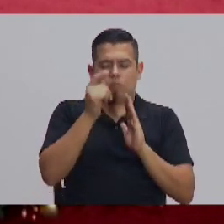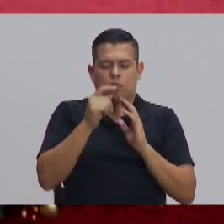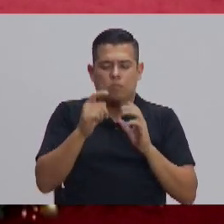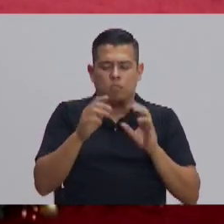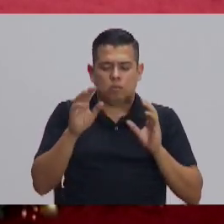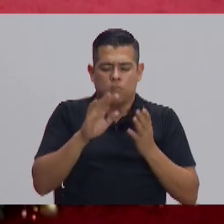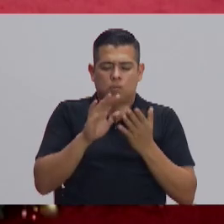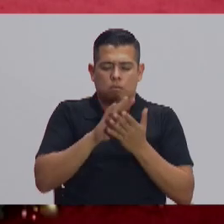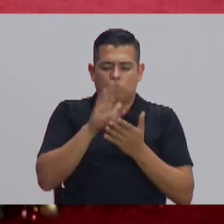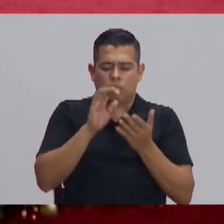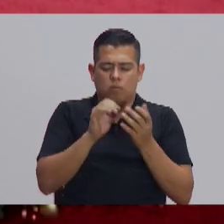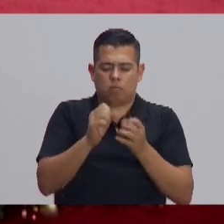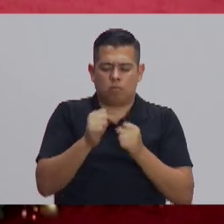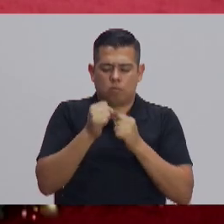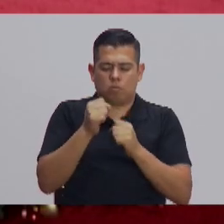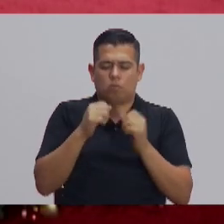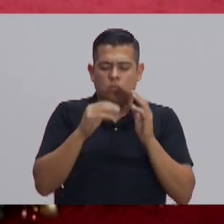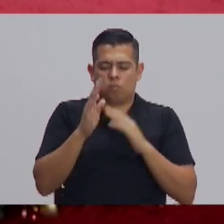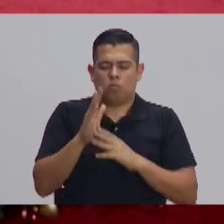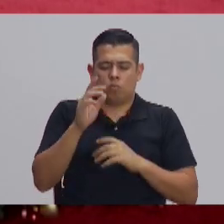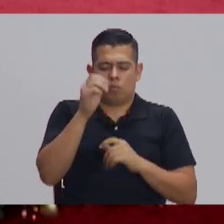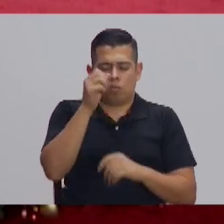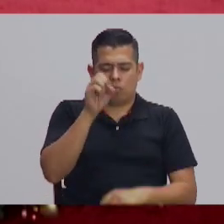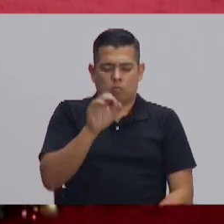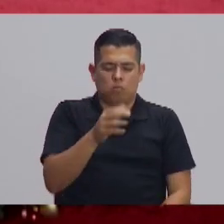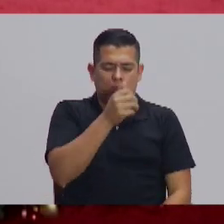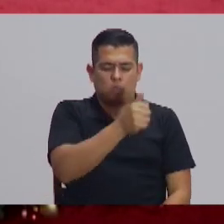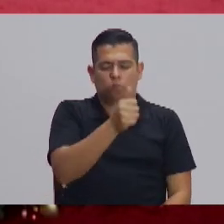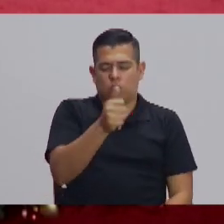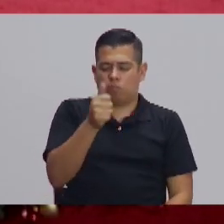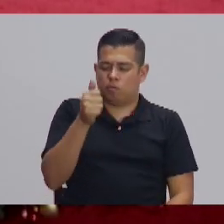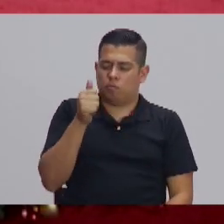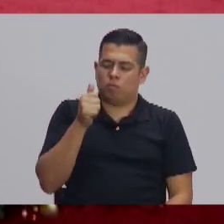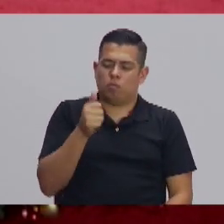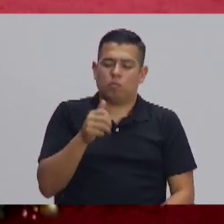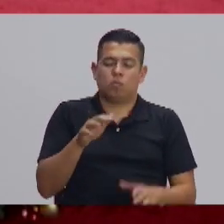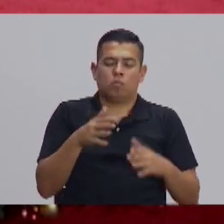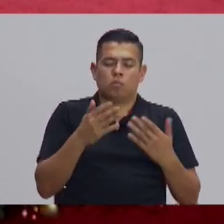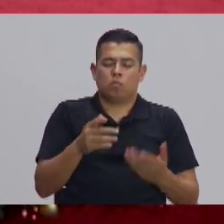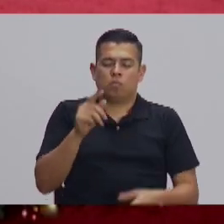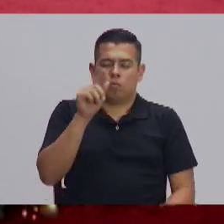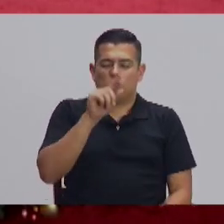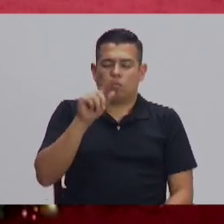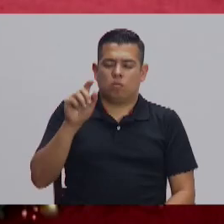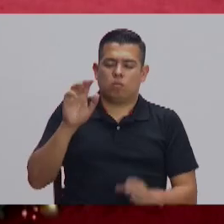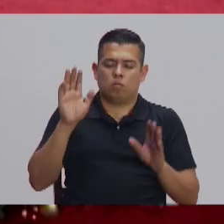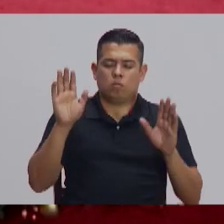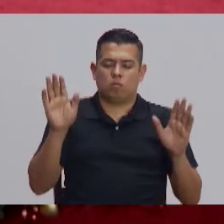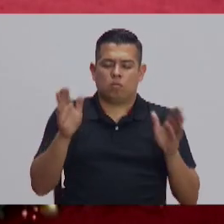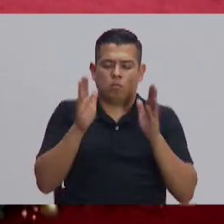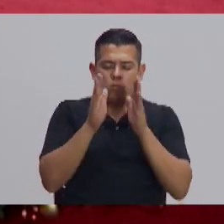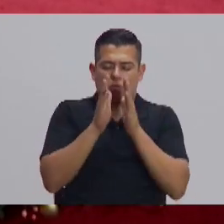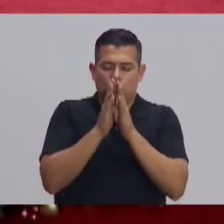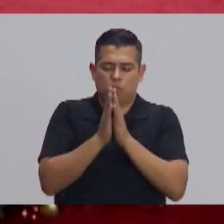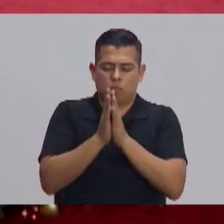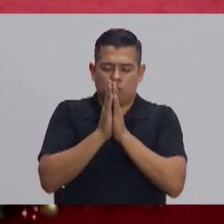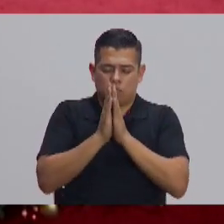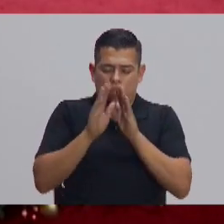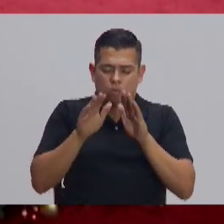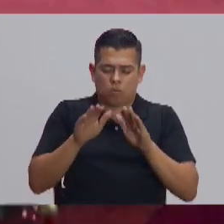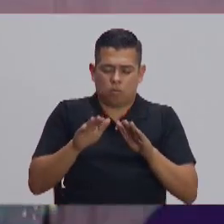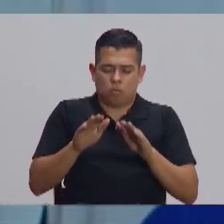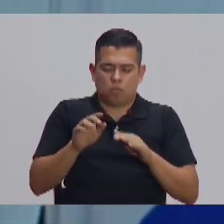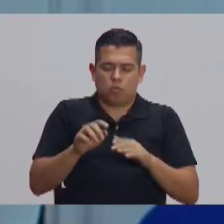espiritualmente hablando bendice cada alma que presente pues es en el nombre de jesús que te pedimos todo esto y te